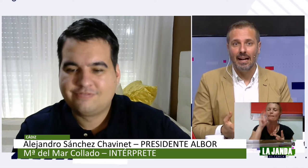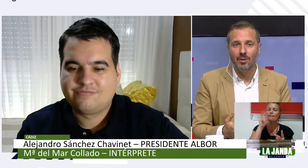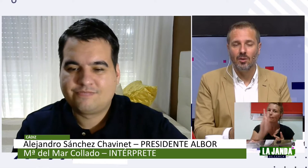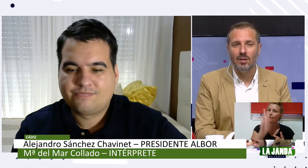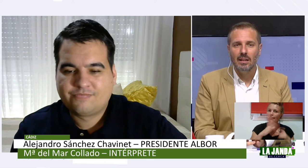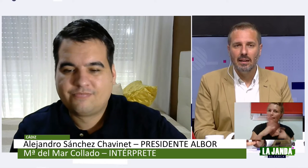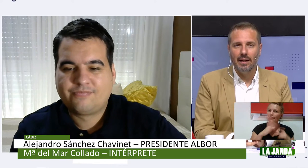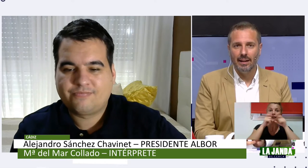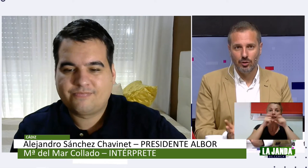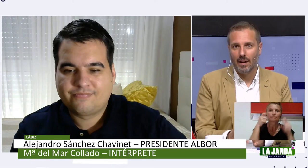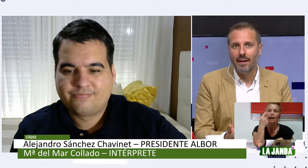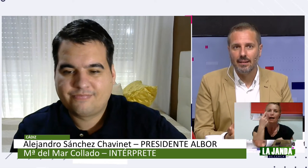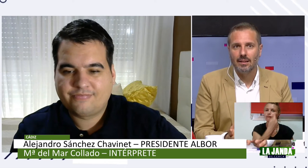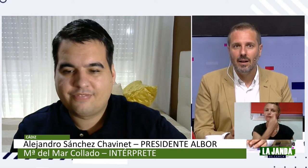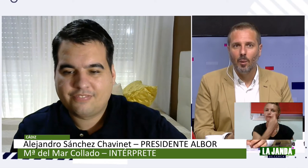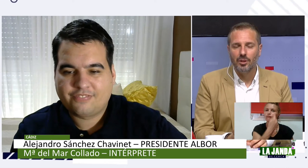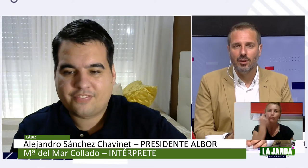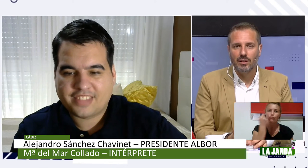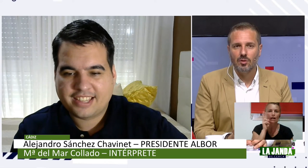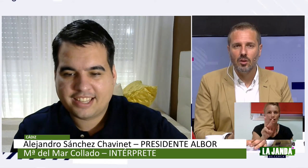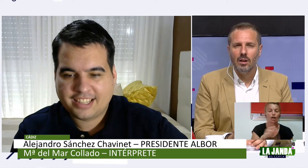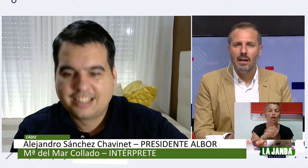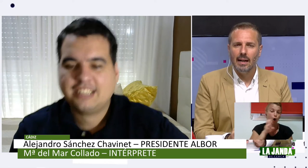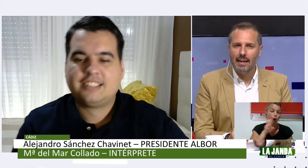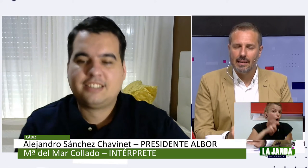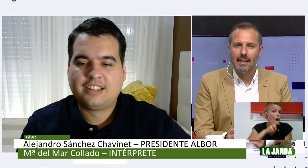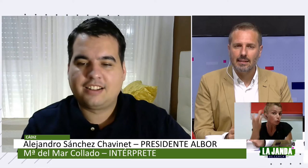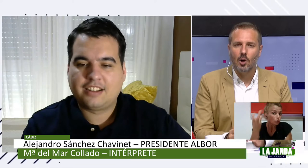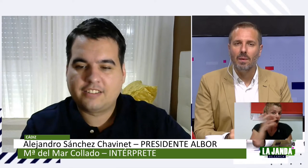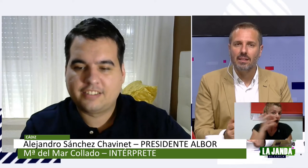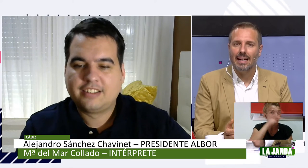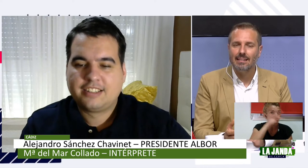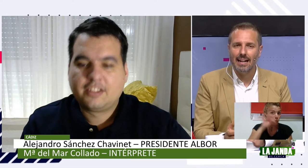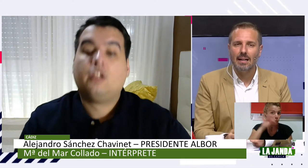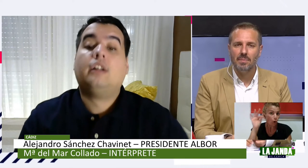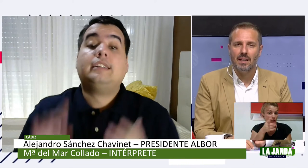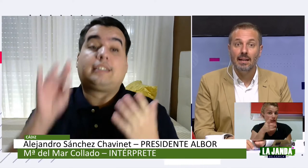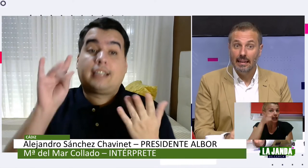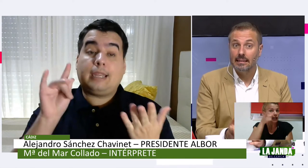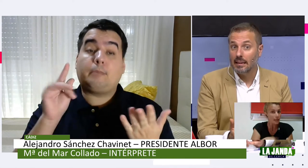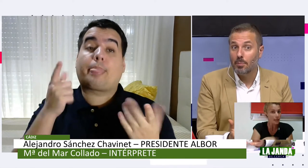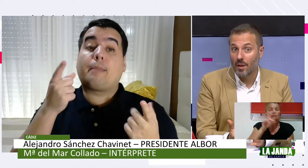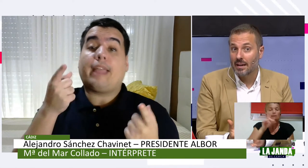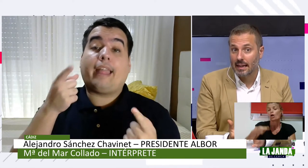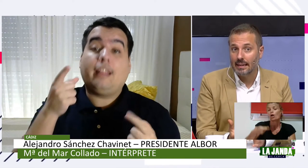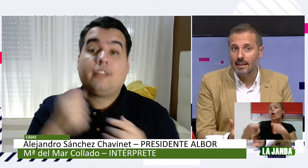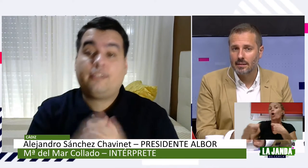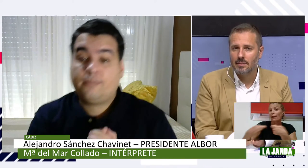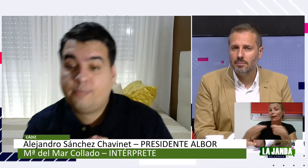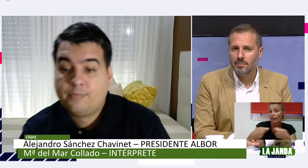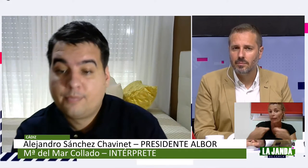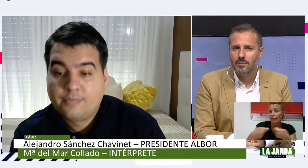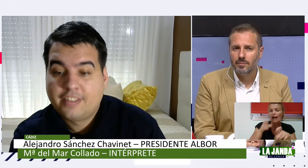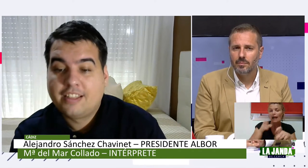que habla, ¿no? Es otra de las opciones, ¿no? Quizás comercializar también este tipo de